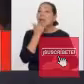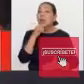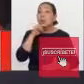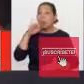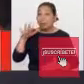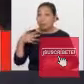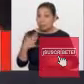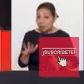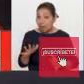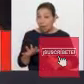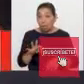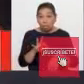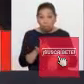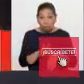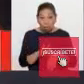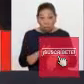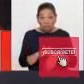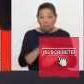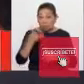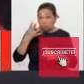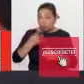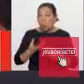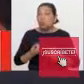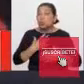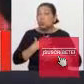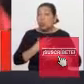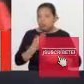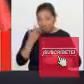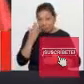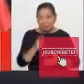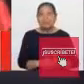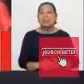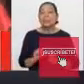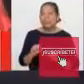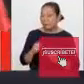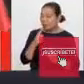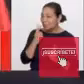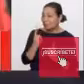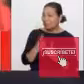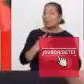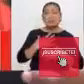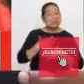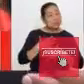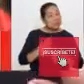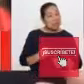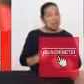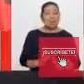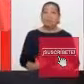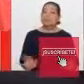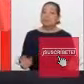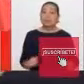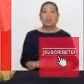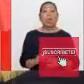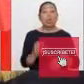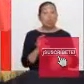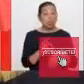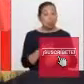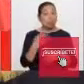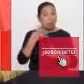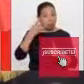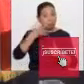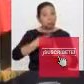menor? ¿Ya pasó por medicina legal? ¿Cuál es su estado de salud, si usted lo tiene, claro? Sí, a ella se le encontró sana y salva, ya pasó el médico legista,